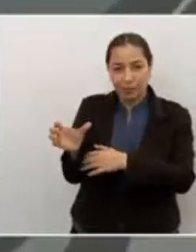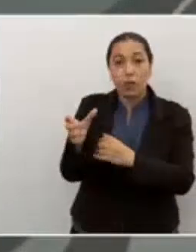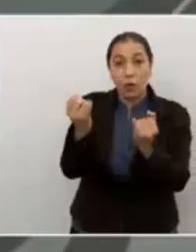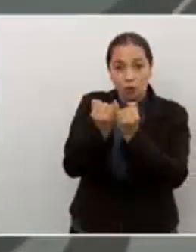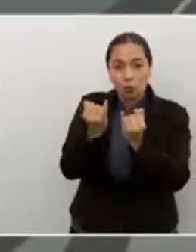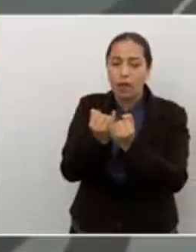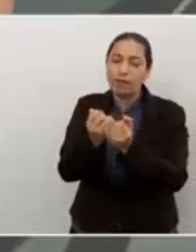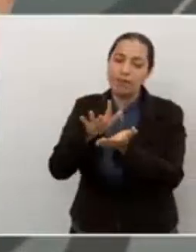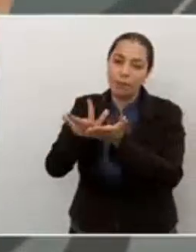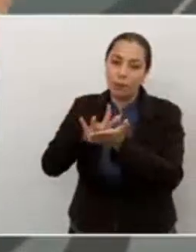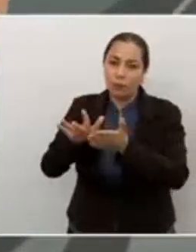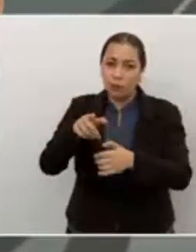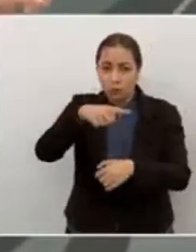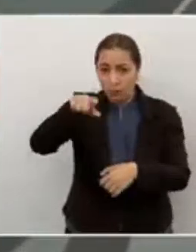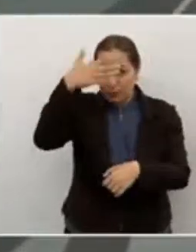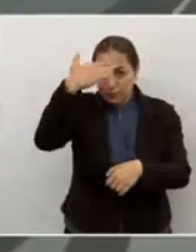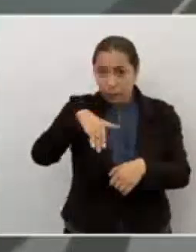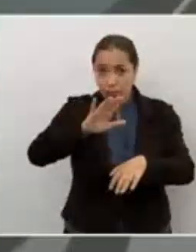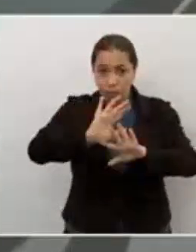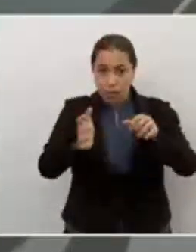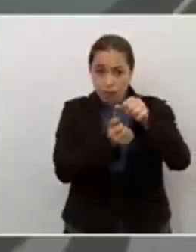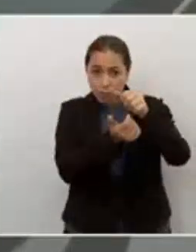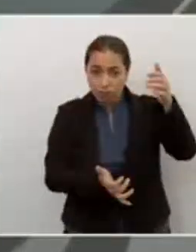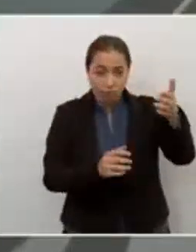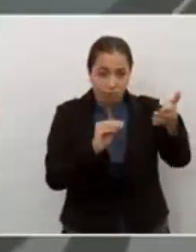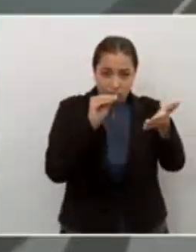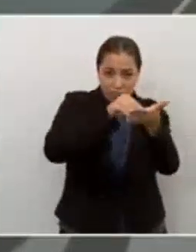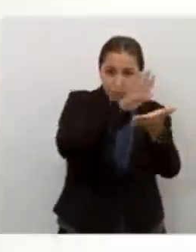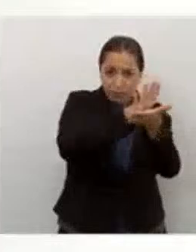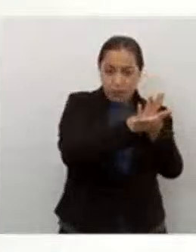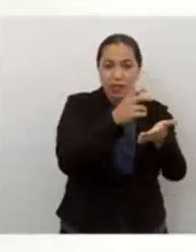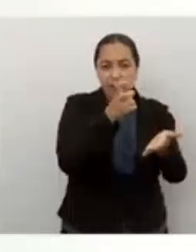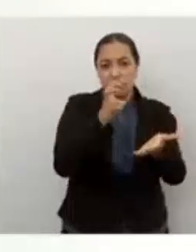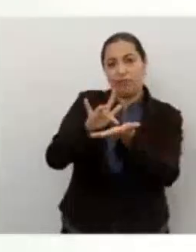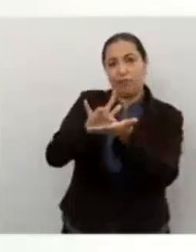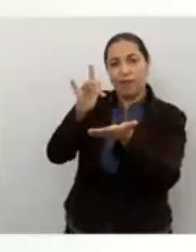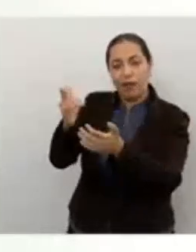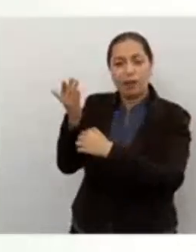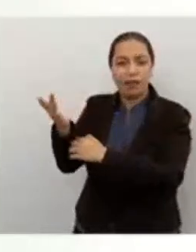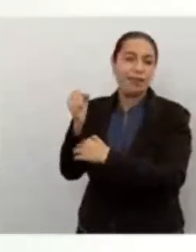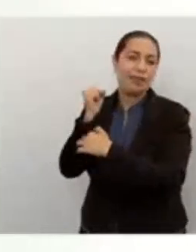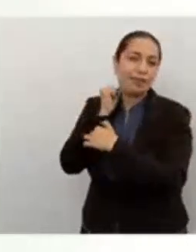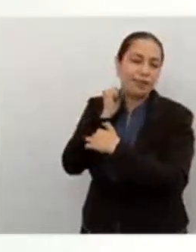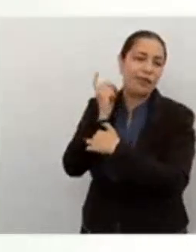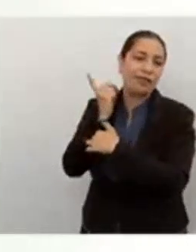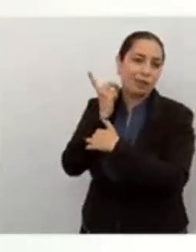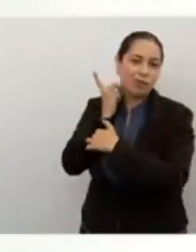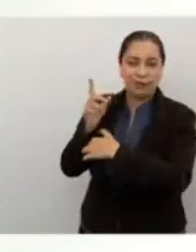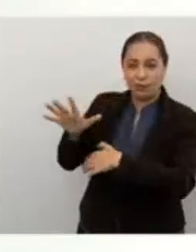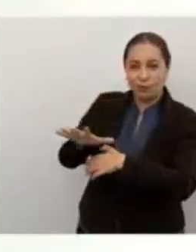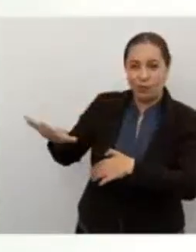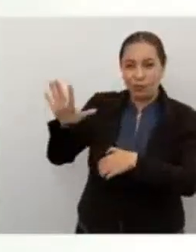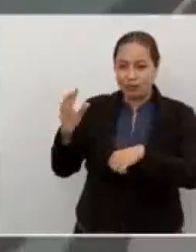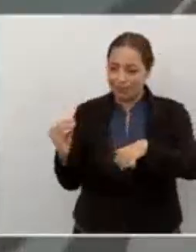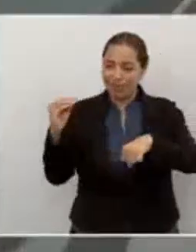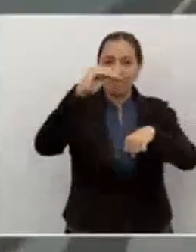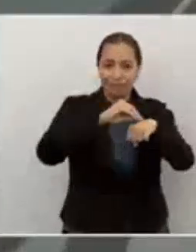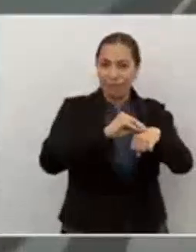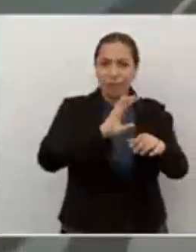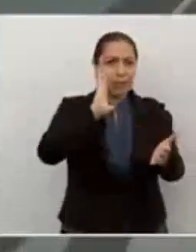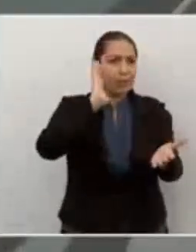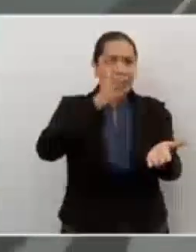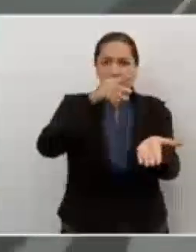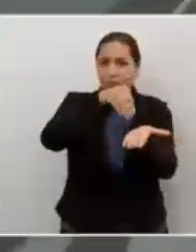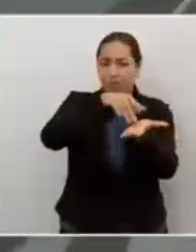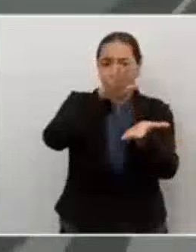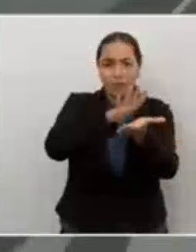está en la Constitución gracias a nuestros senadores y diputados federales. Ya son derechos del pueblo de